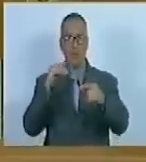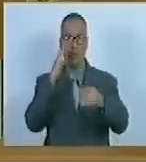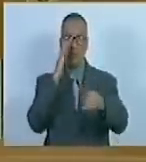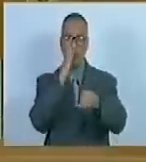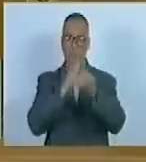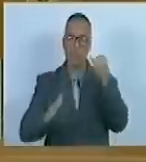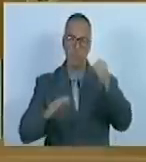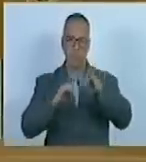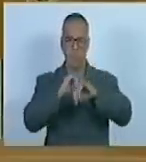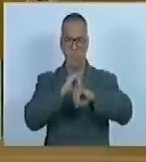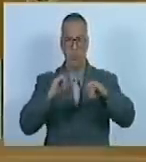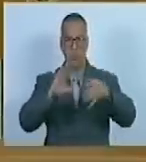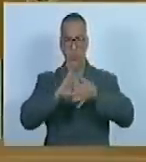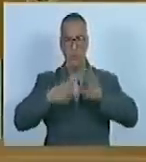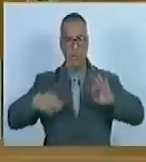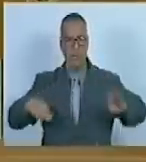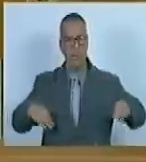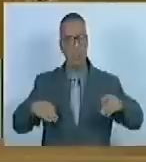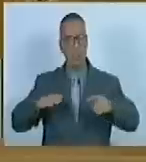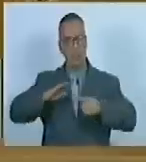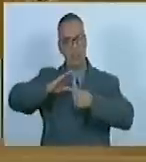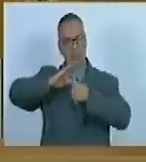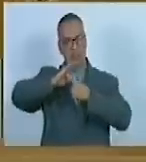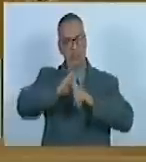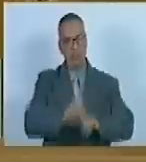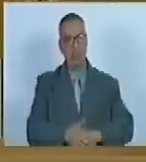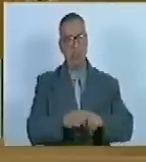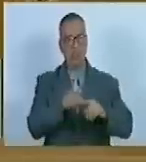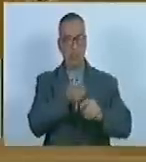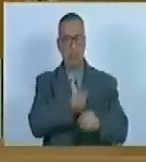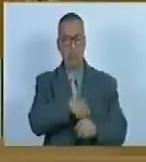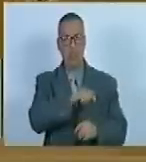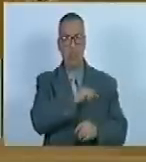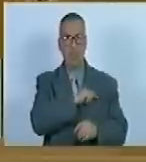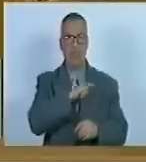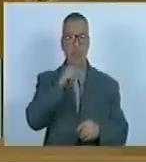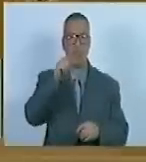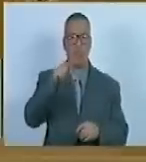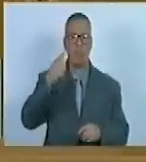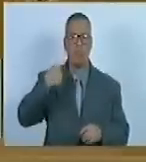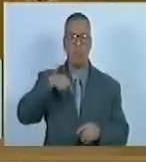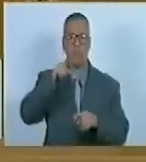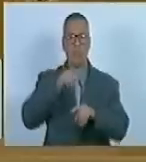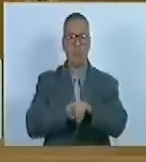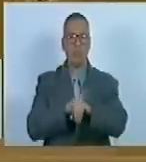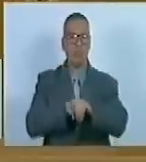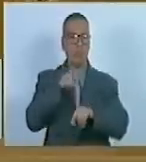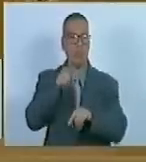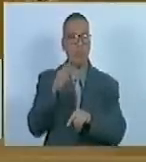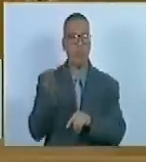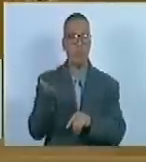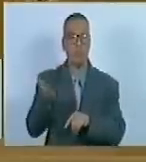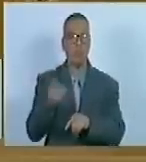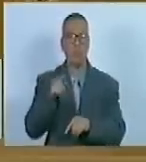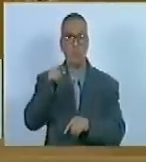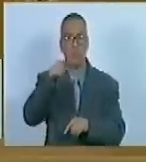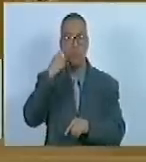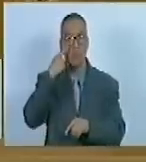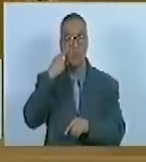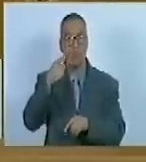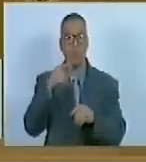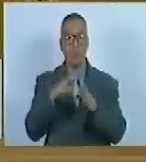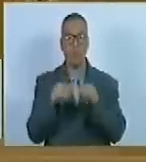cadenas de la opresión del yugo español colonial. Es importante allí ver la